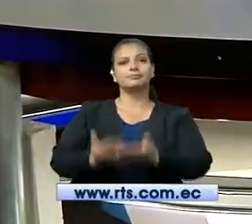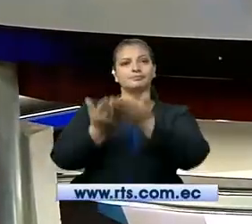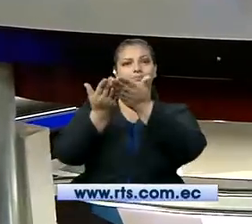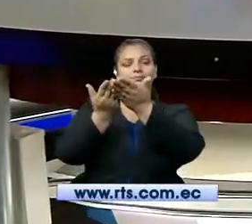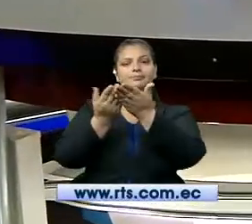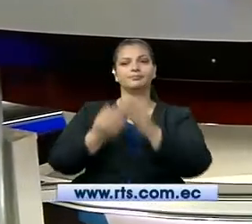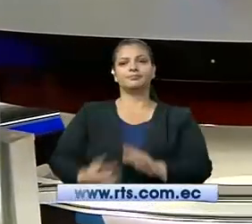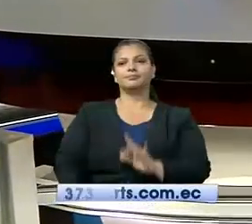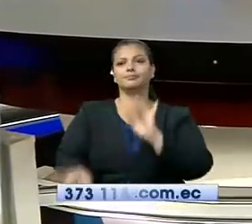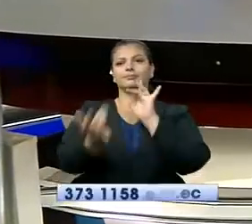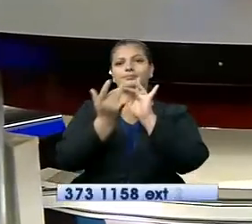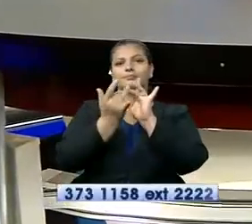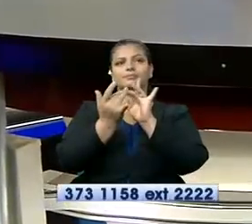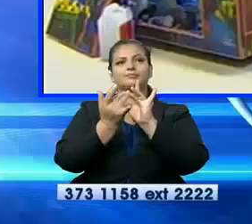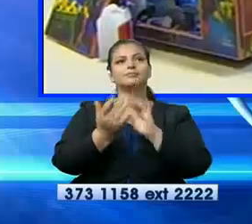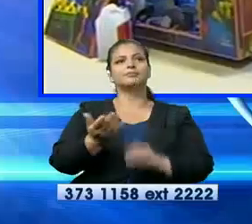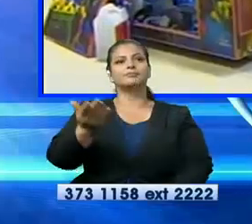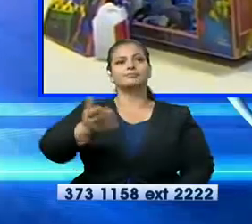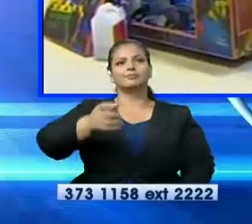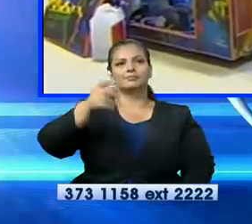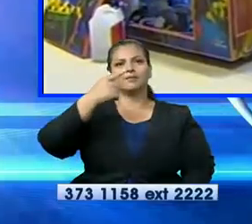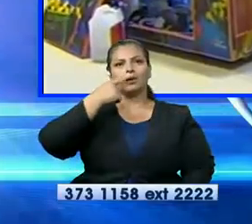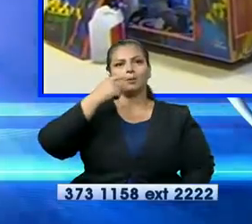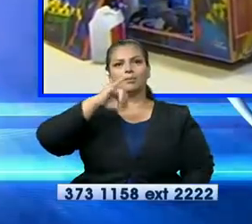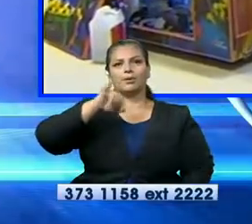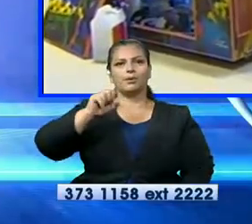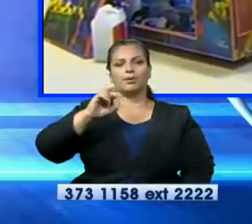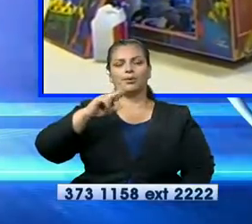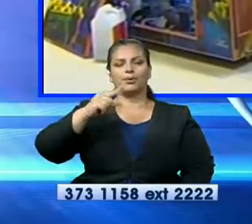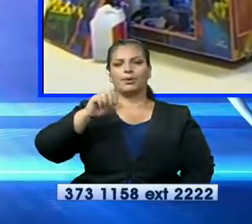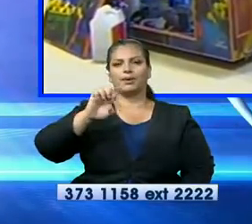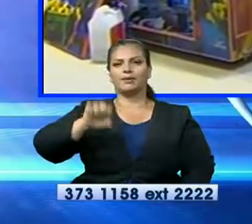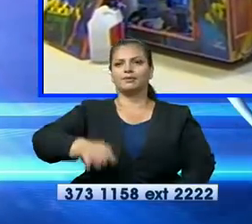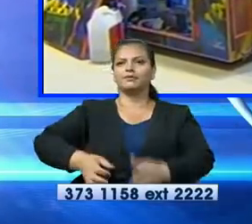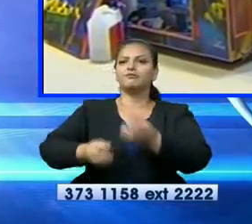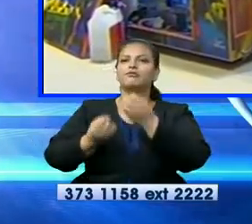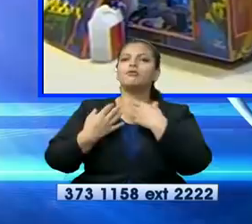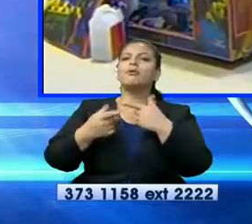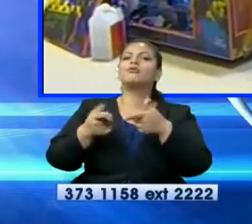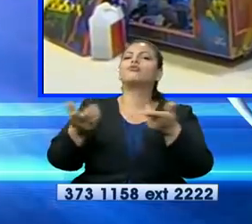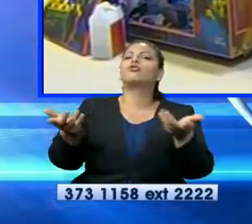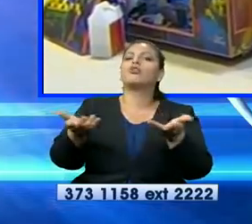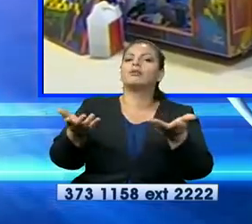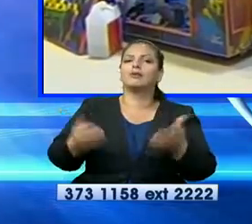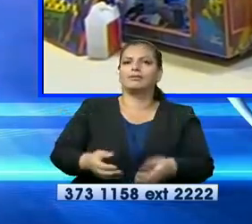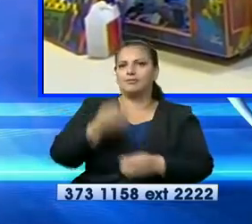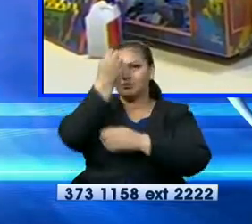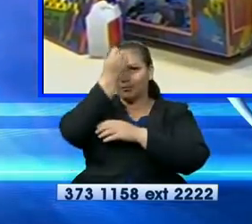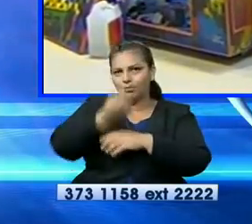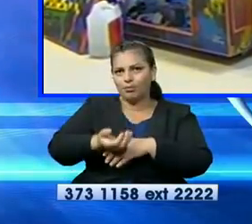conectarnos con jorge salazar está listo para la información adelante buen día